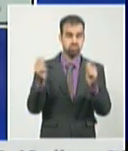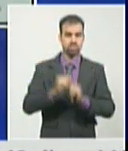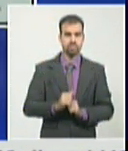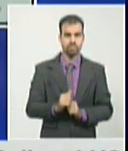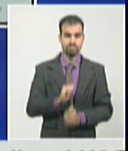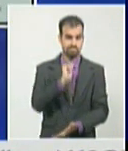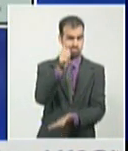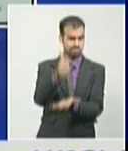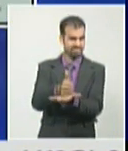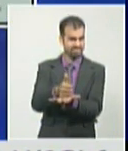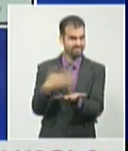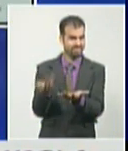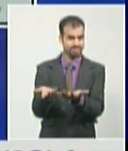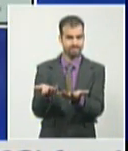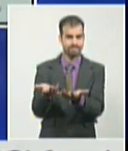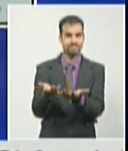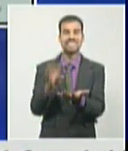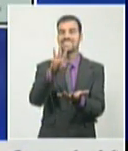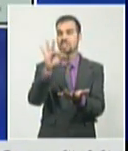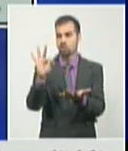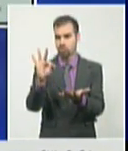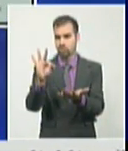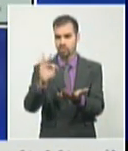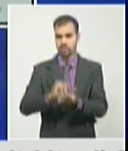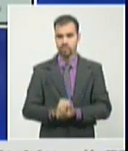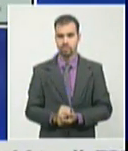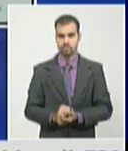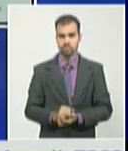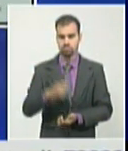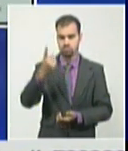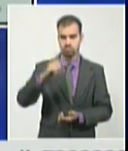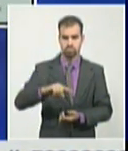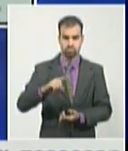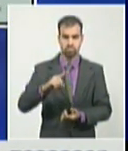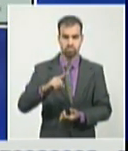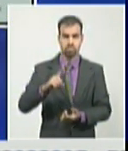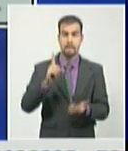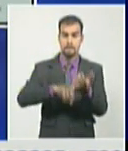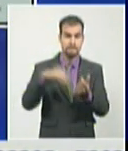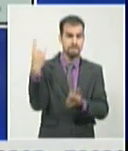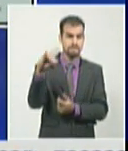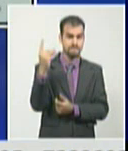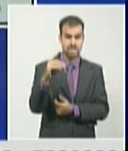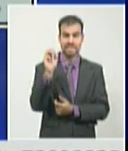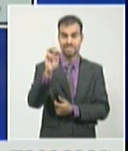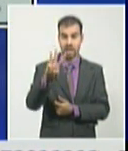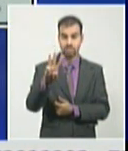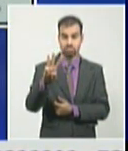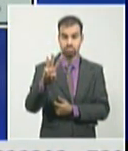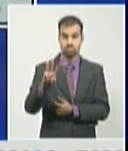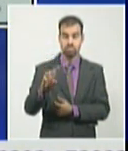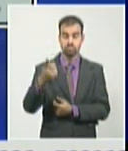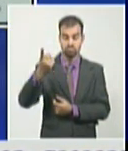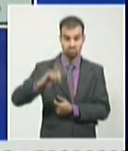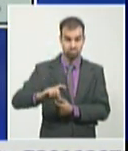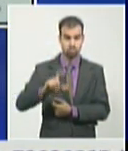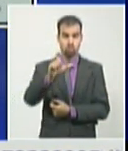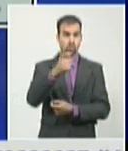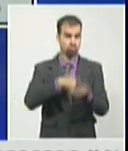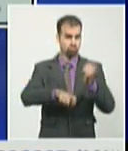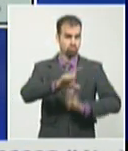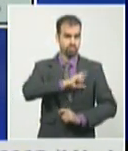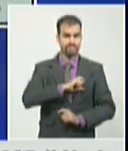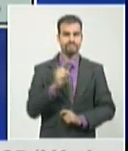municipio 28 de palma 3 y de contramaestre 3 y en la provincia de guantánamo